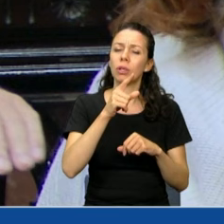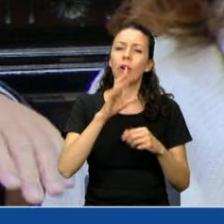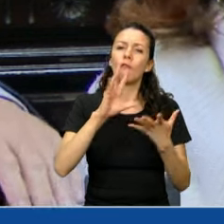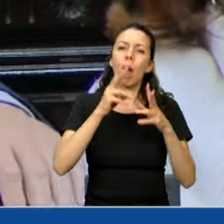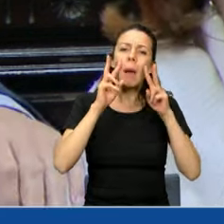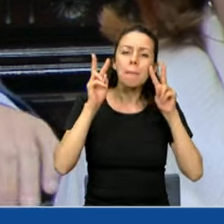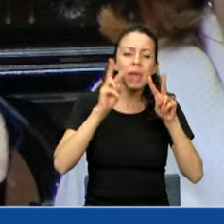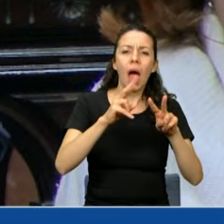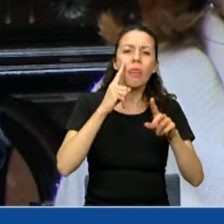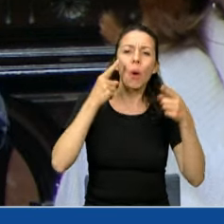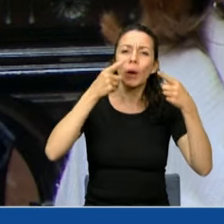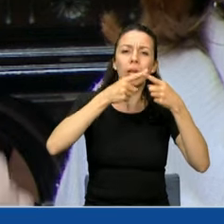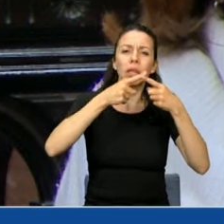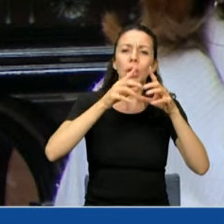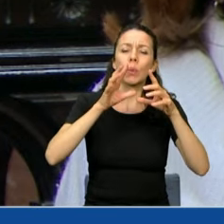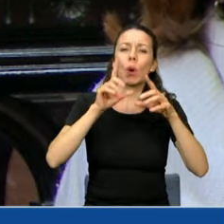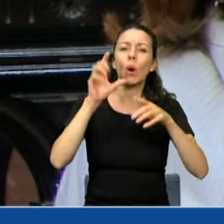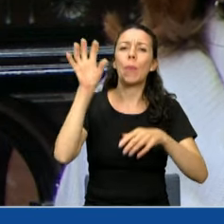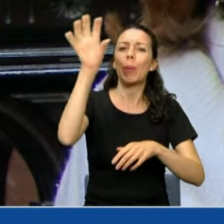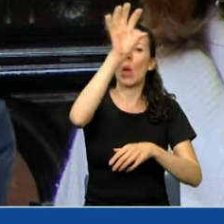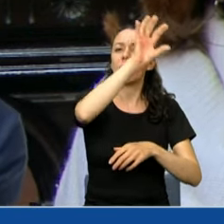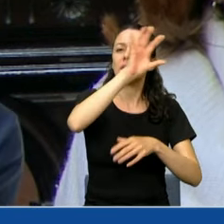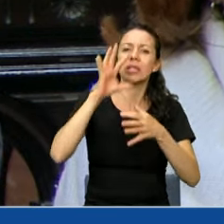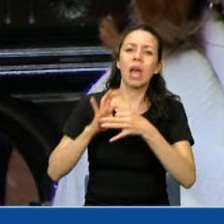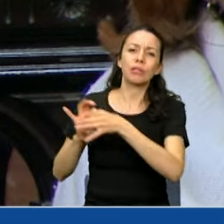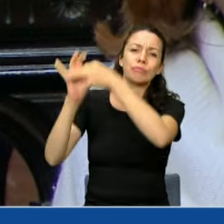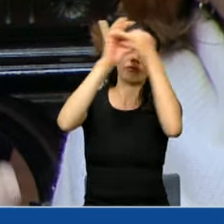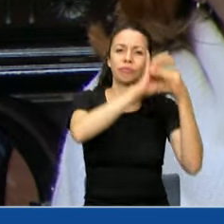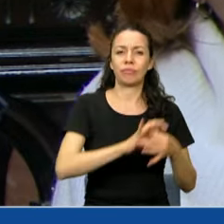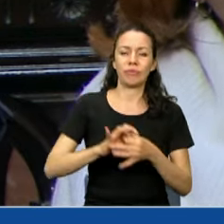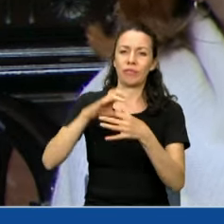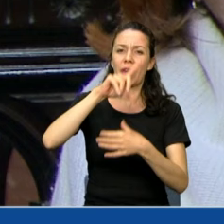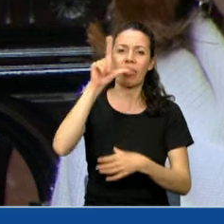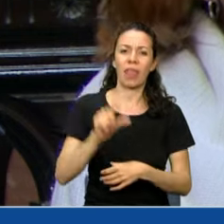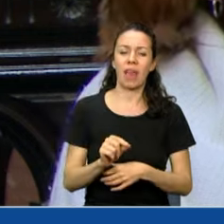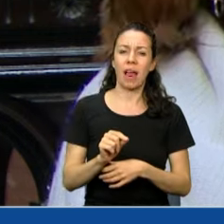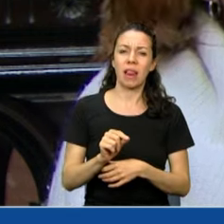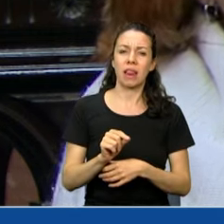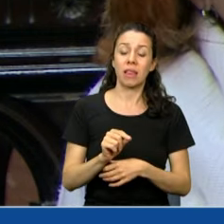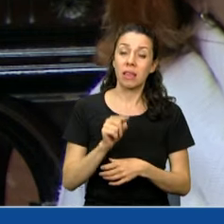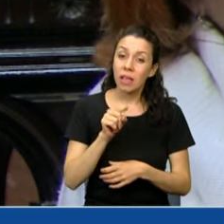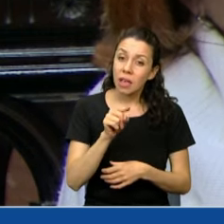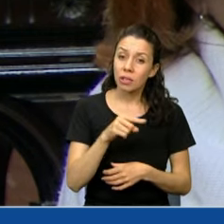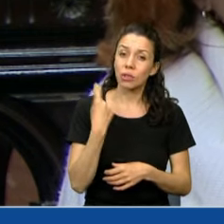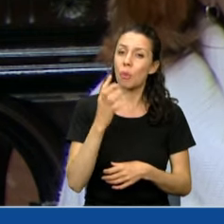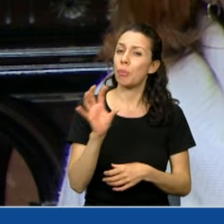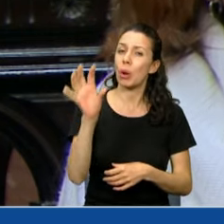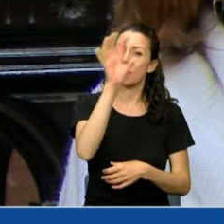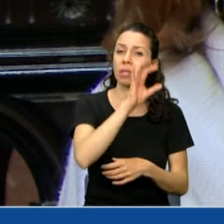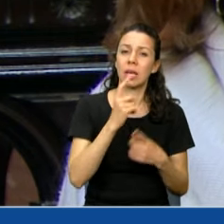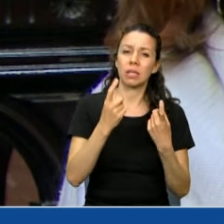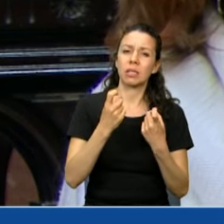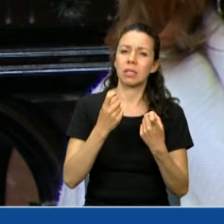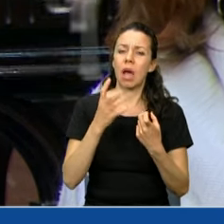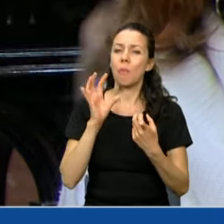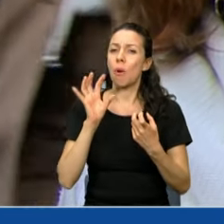Federal que esto es lo que buscamos nosotros desde distintas provincias reducir estas